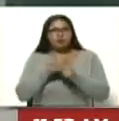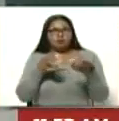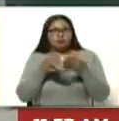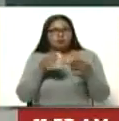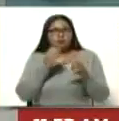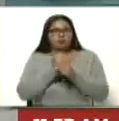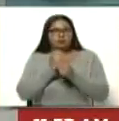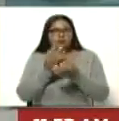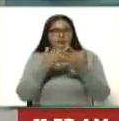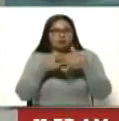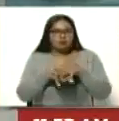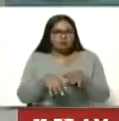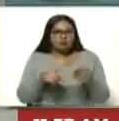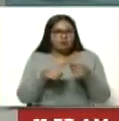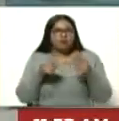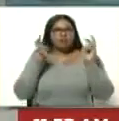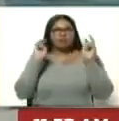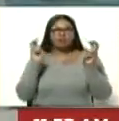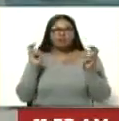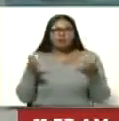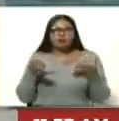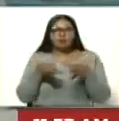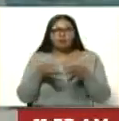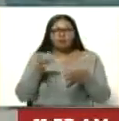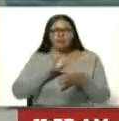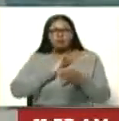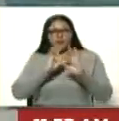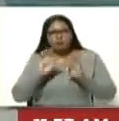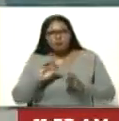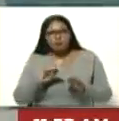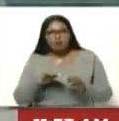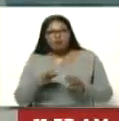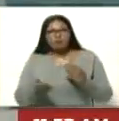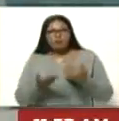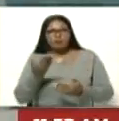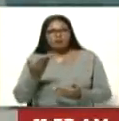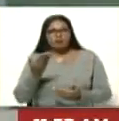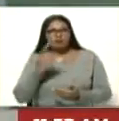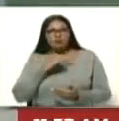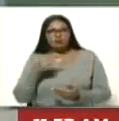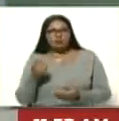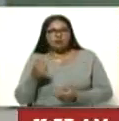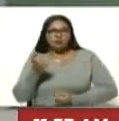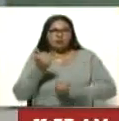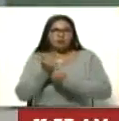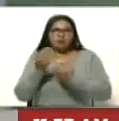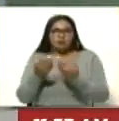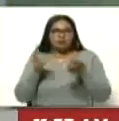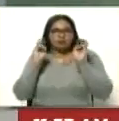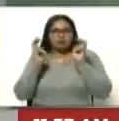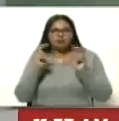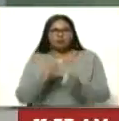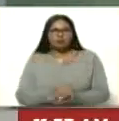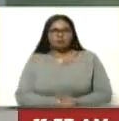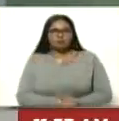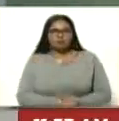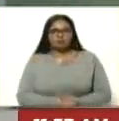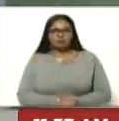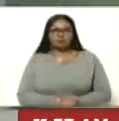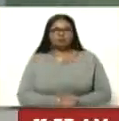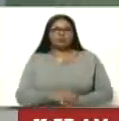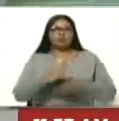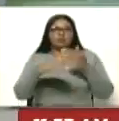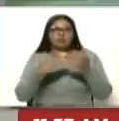de la integración, el tema de las medidas coercitivas, va a ser un tema muy importante que se va a estar abordando en este tema, y también, por supuesto,